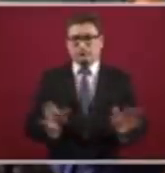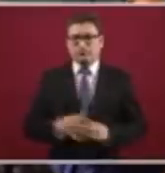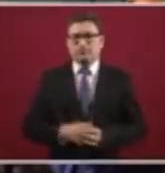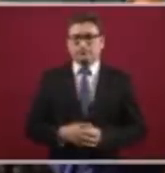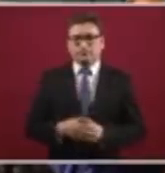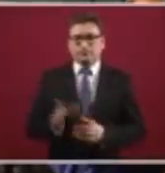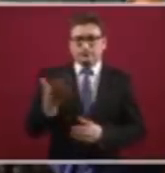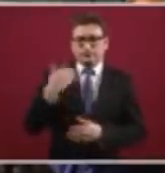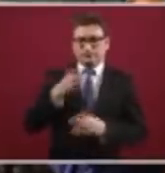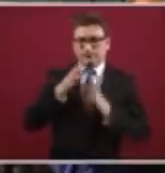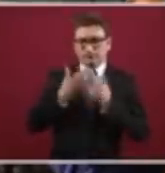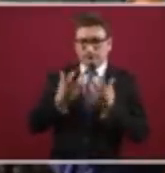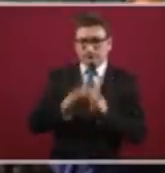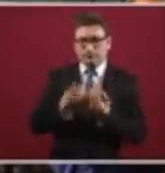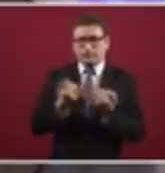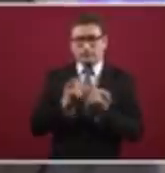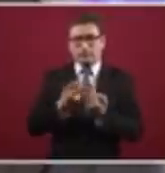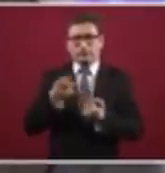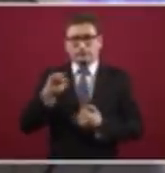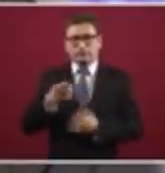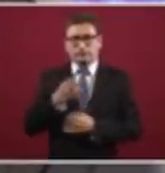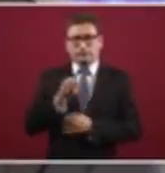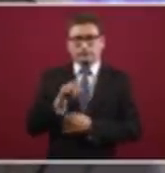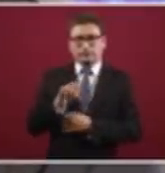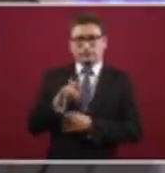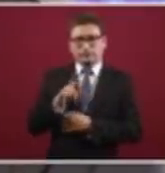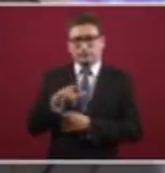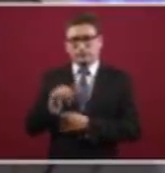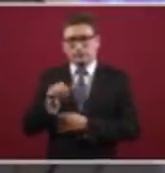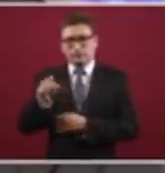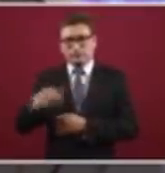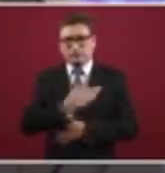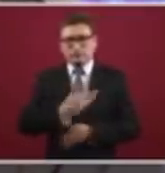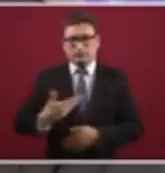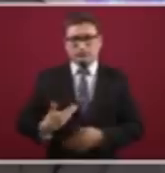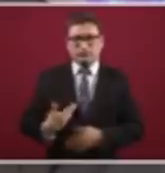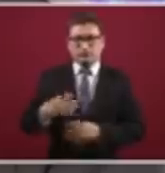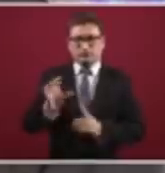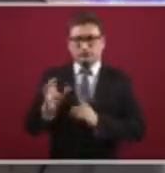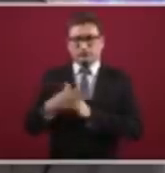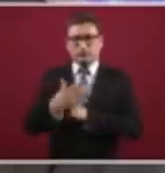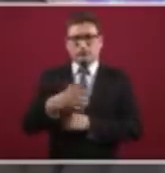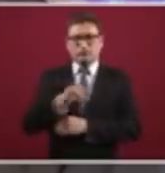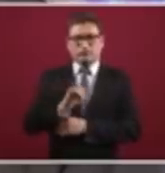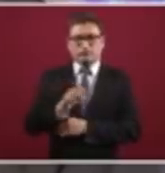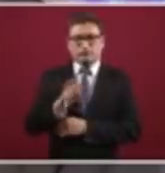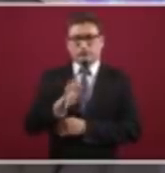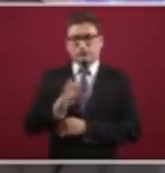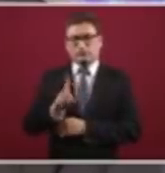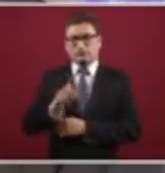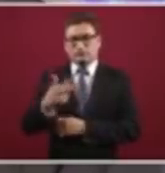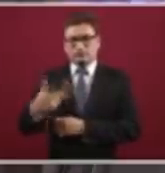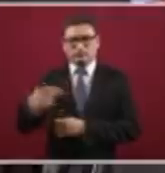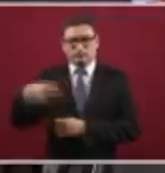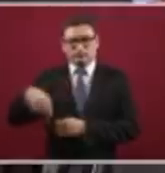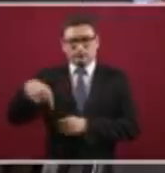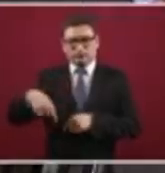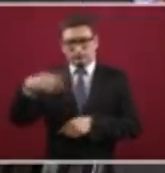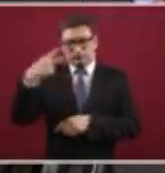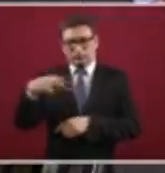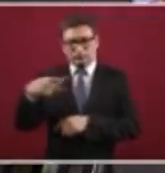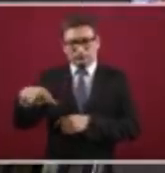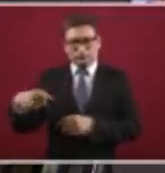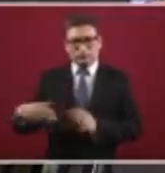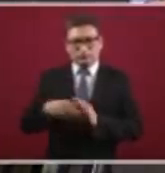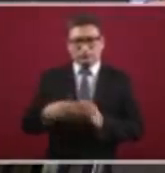las reuniones con esmeraldas nos amen la presidenta de la comisión interamericana de derechos humanos y relatora para méxico en donde el congreso